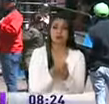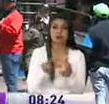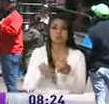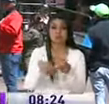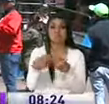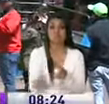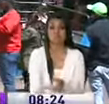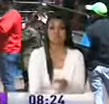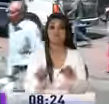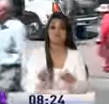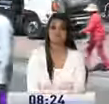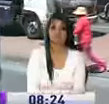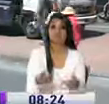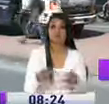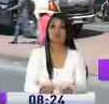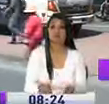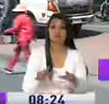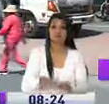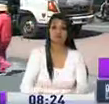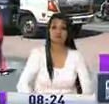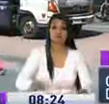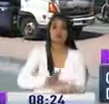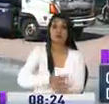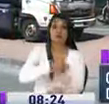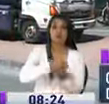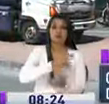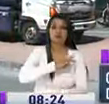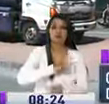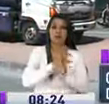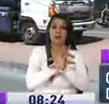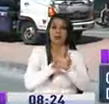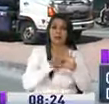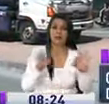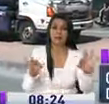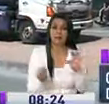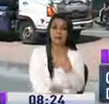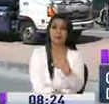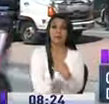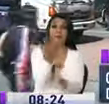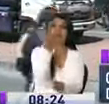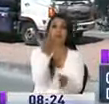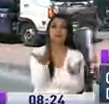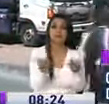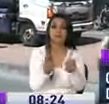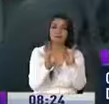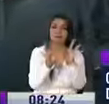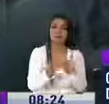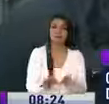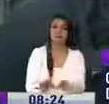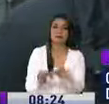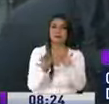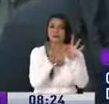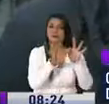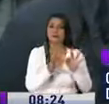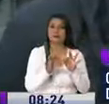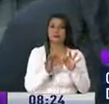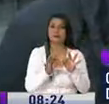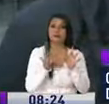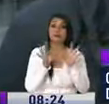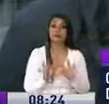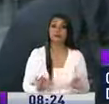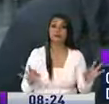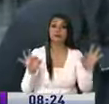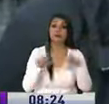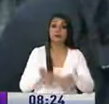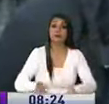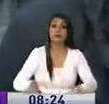Cabildo realizó la limpieza de la Plaza de la Marín. Los alrededores de la pileta del lugar recibieron mantenimiento. Es importante mejorar esta zona